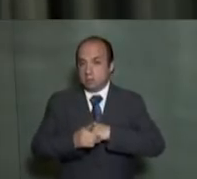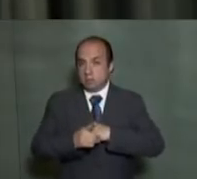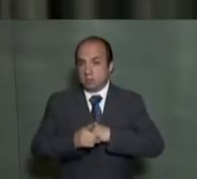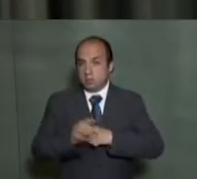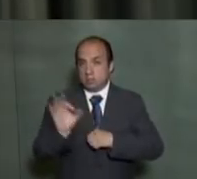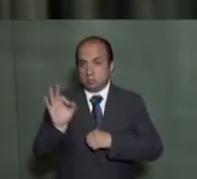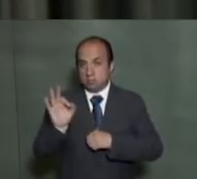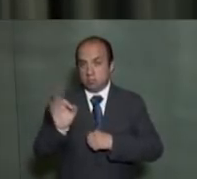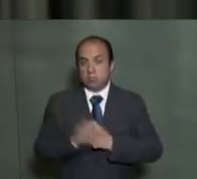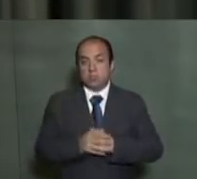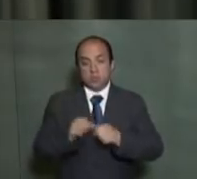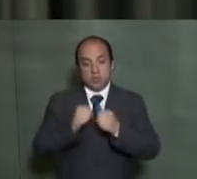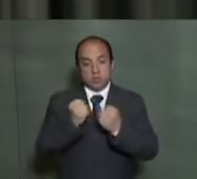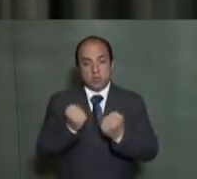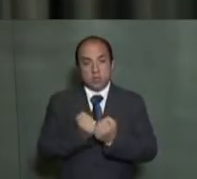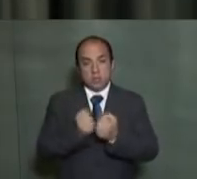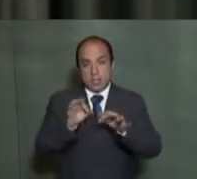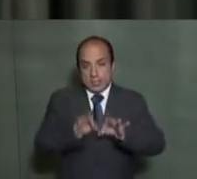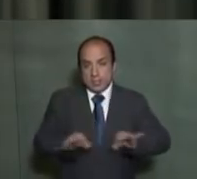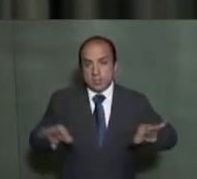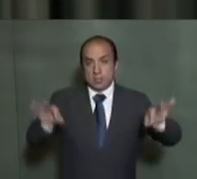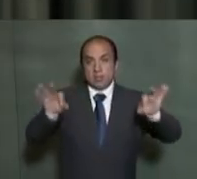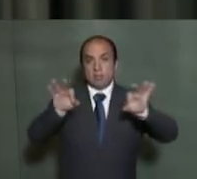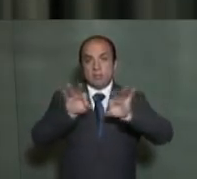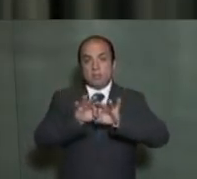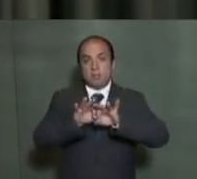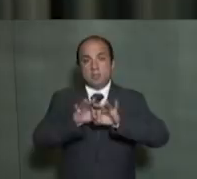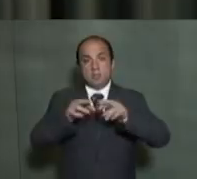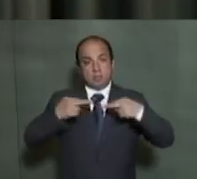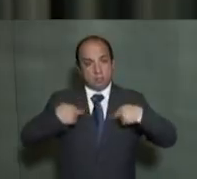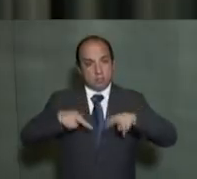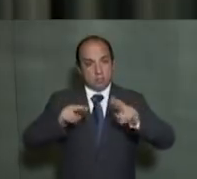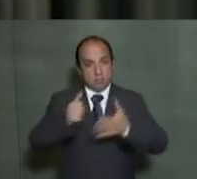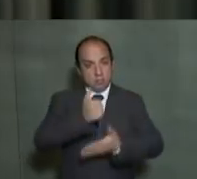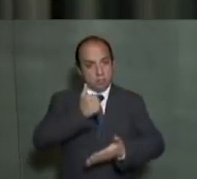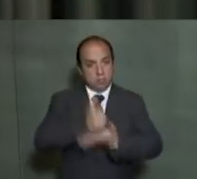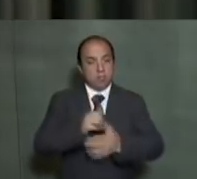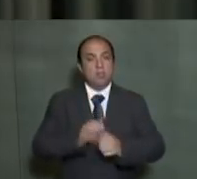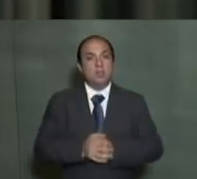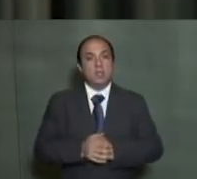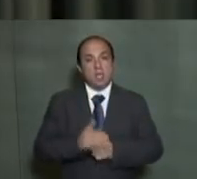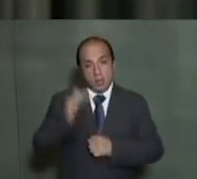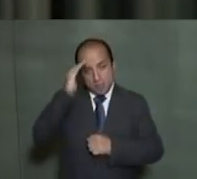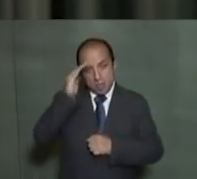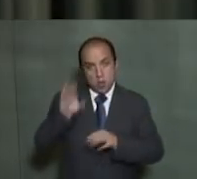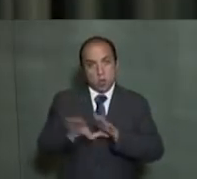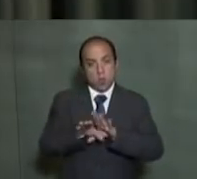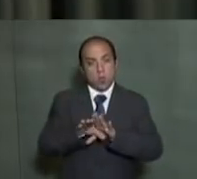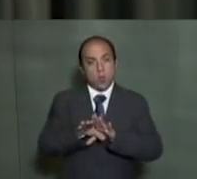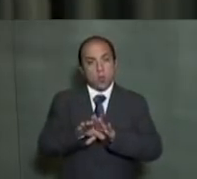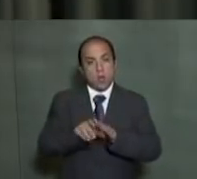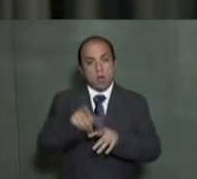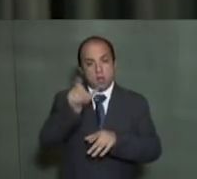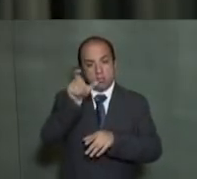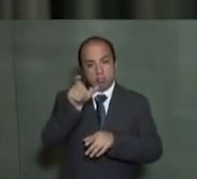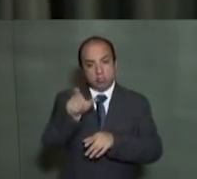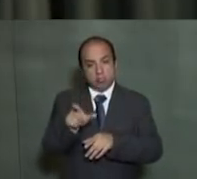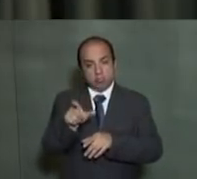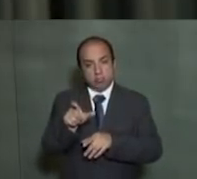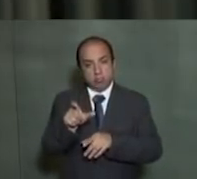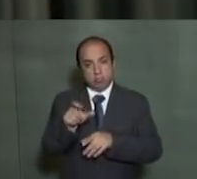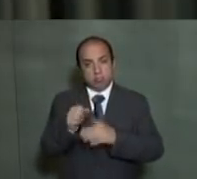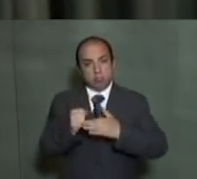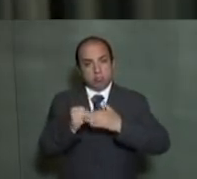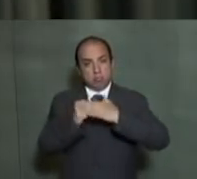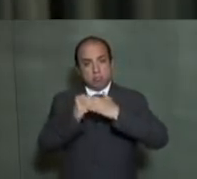un sistema que ha sido icónico para nuestra ciudad y es considerado como la columna vertebral para la movilidad